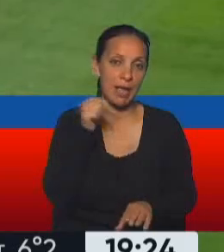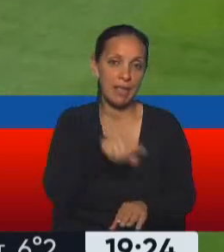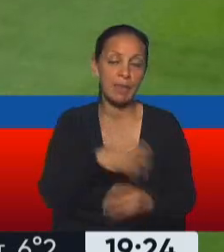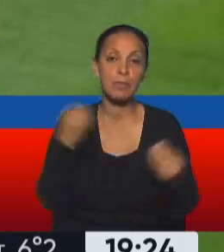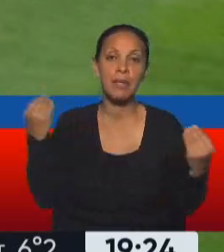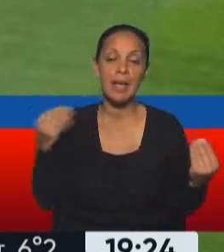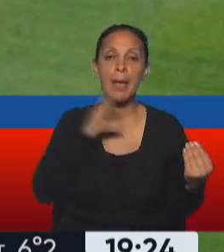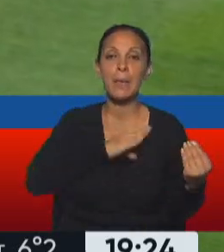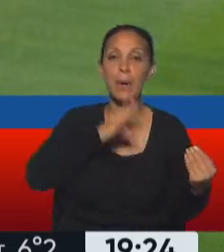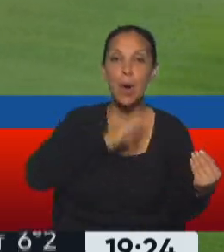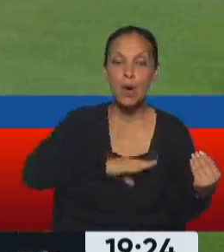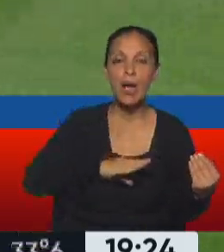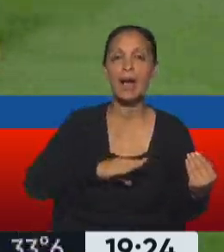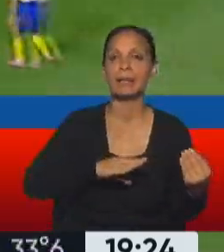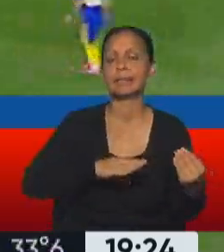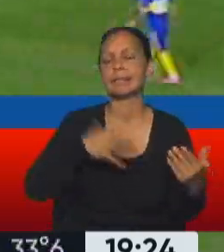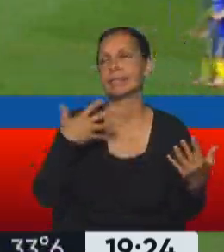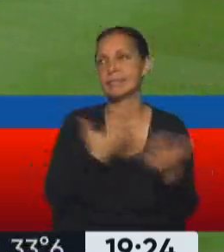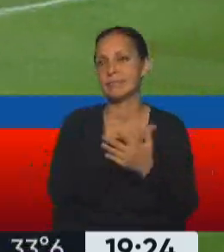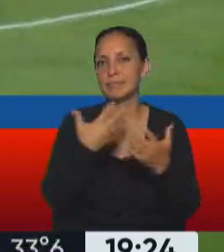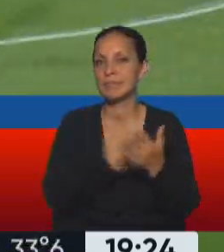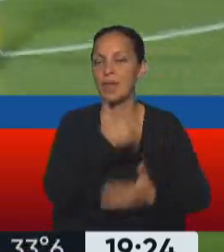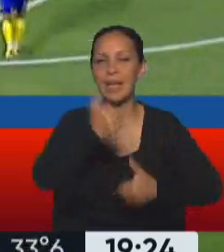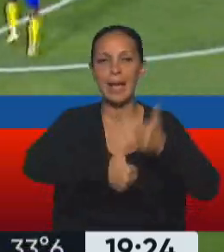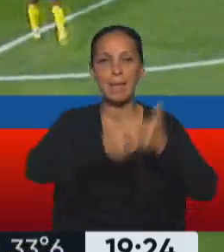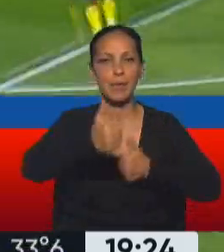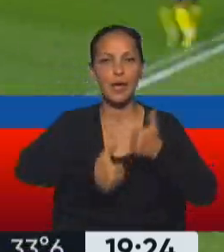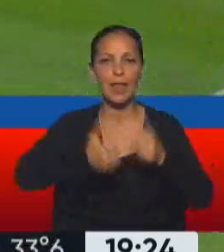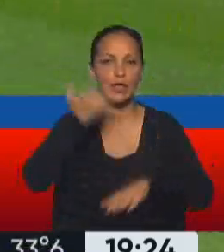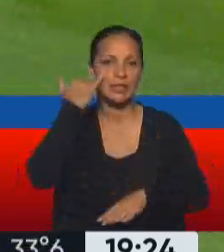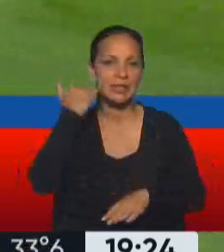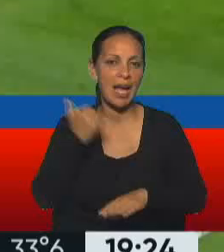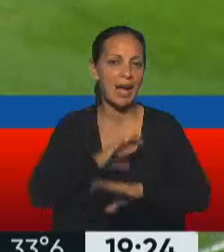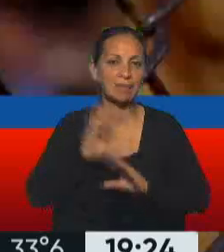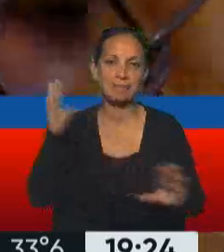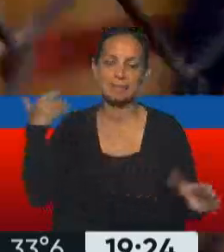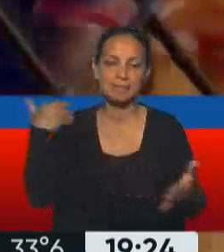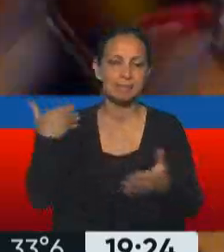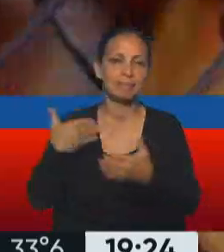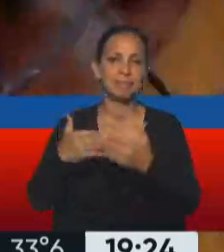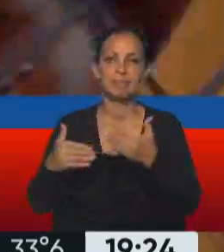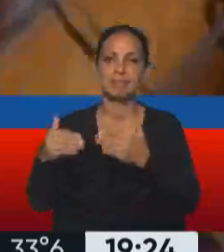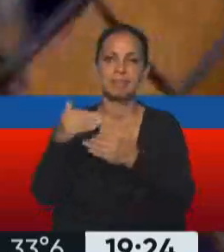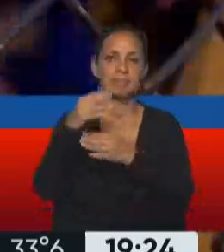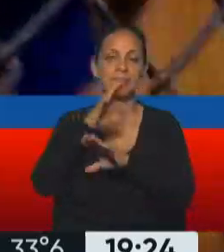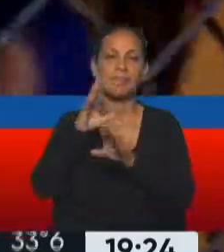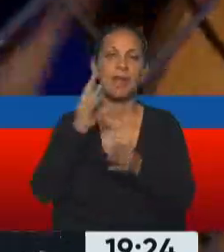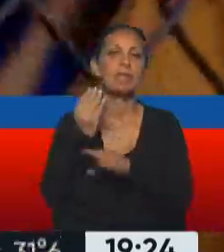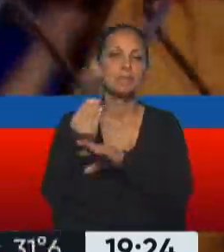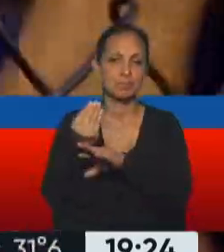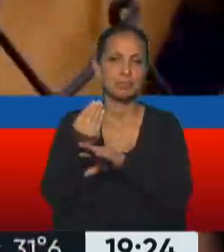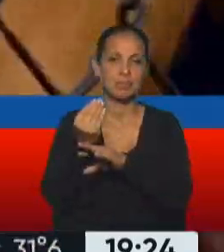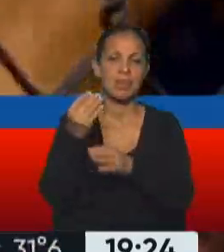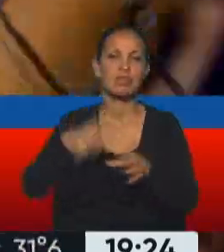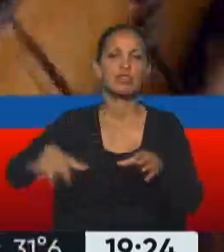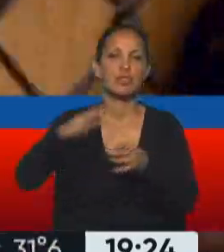claro, después de tanto sufrir en este campeonato, ya casi que se termina metiendo en zona de Libertadores por mérito propio